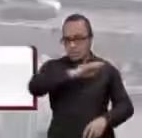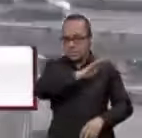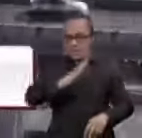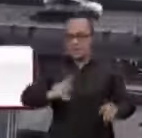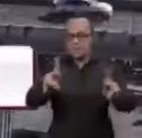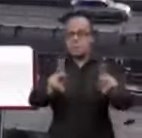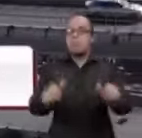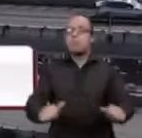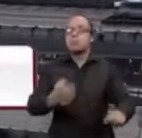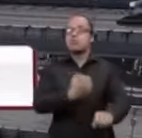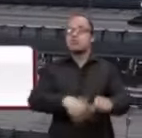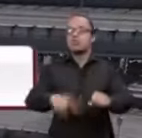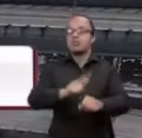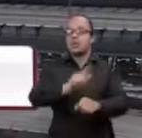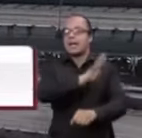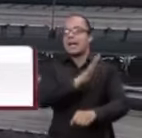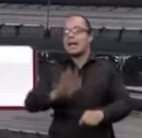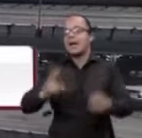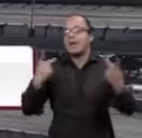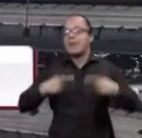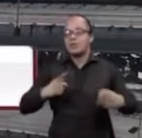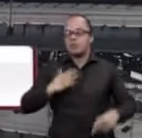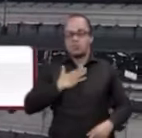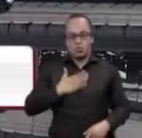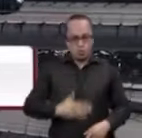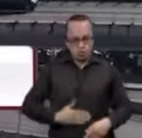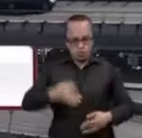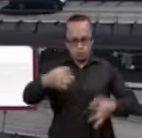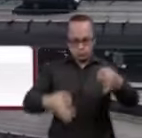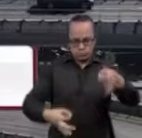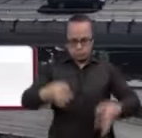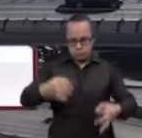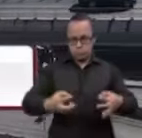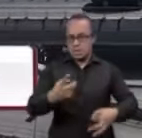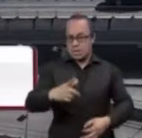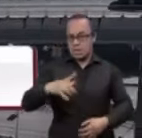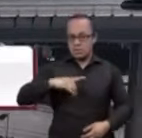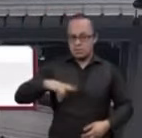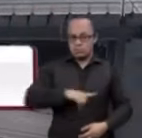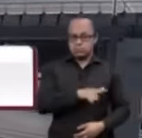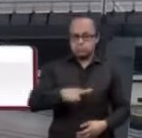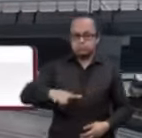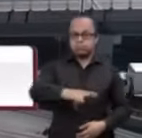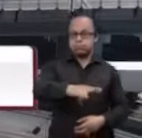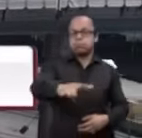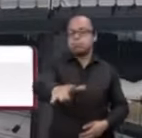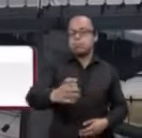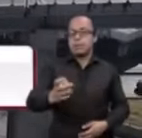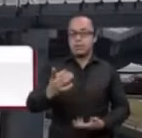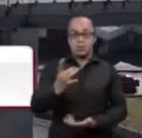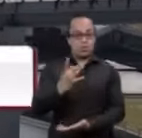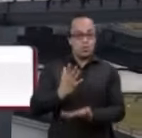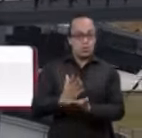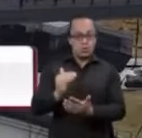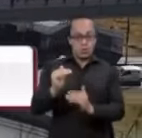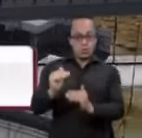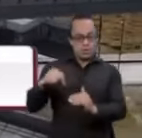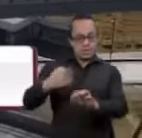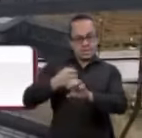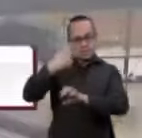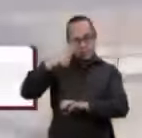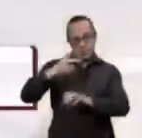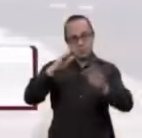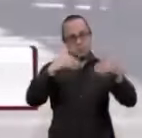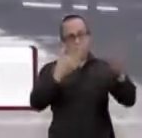acercar la justicia a las y los mexiquenses, dicho juzgado sobre ruedas, insisto, único a nivel nacional, no